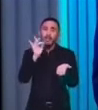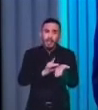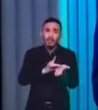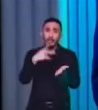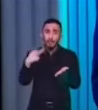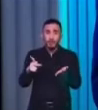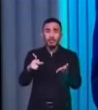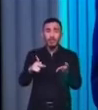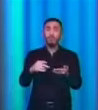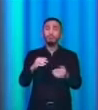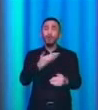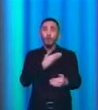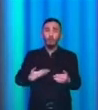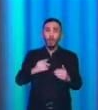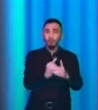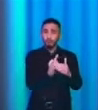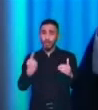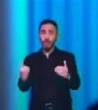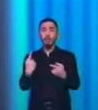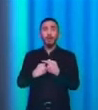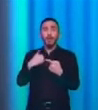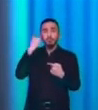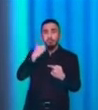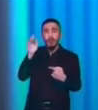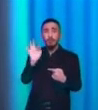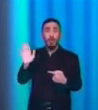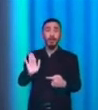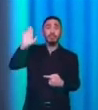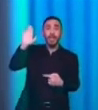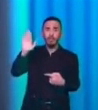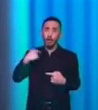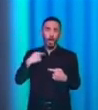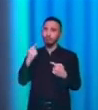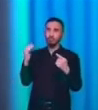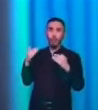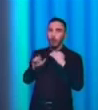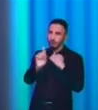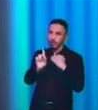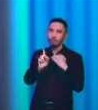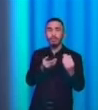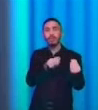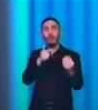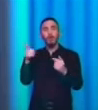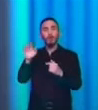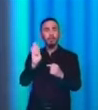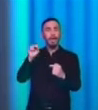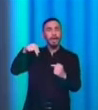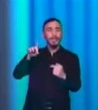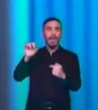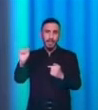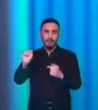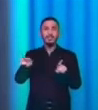No, no, no, en absoluto. La verdad que en eso me sorprendió y mucho, ¿no? Y agradable